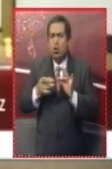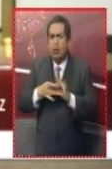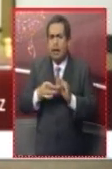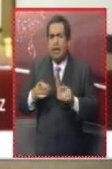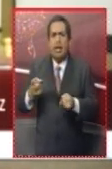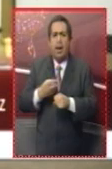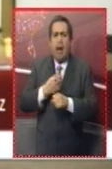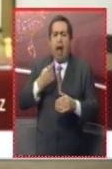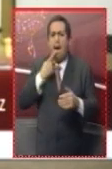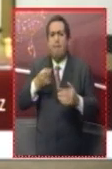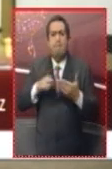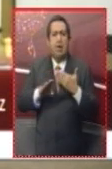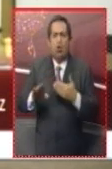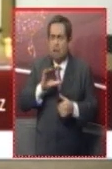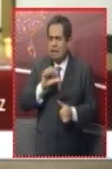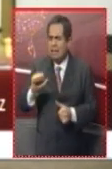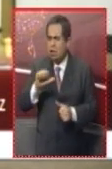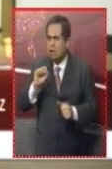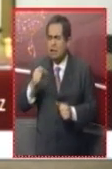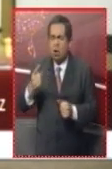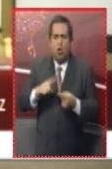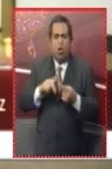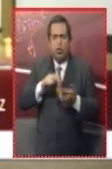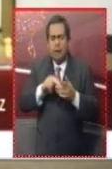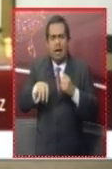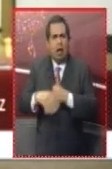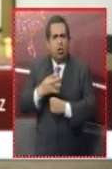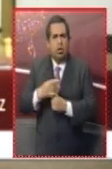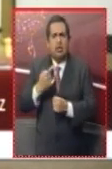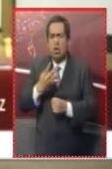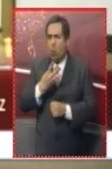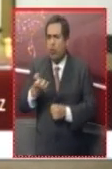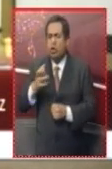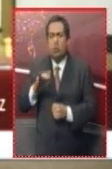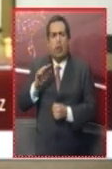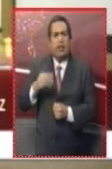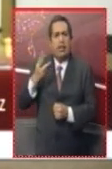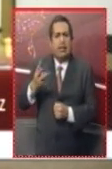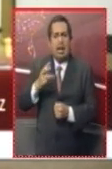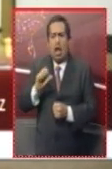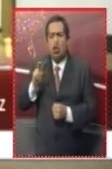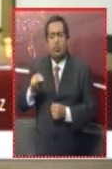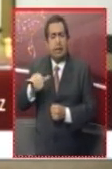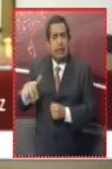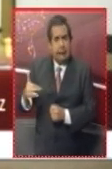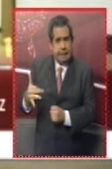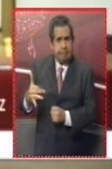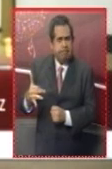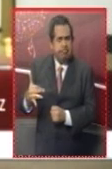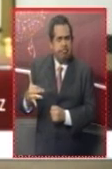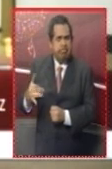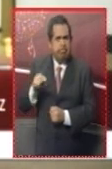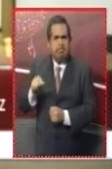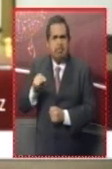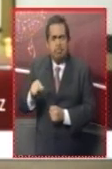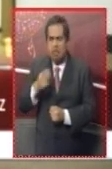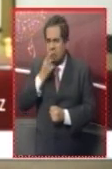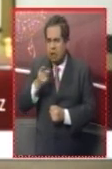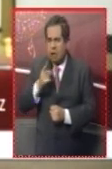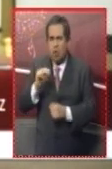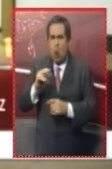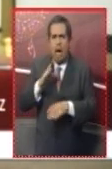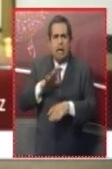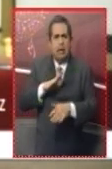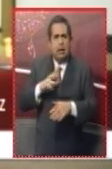los amparos 661-2014 y al 453-2015, ambos por la negativa de acceso a